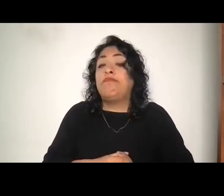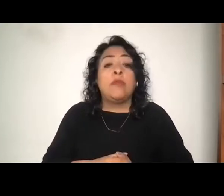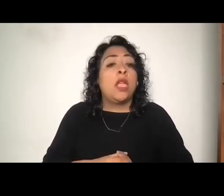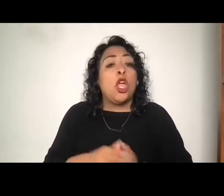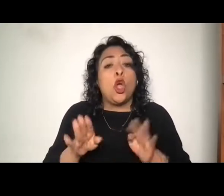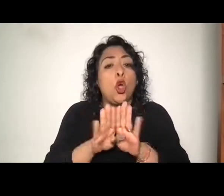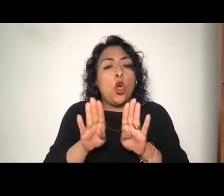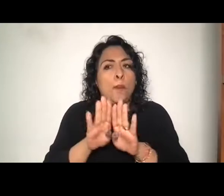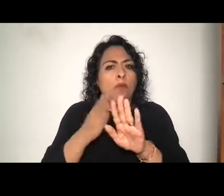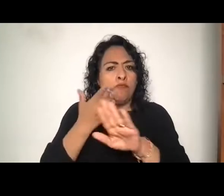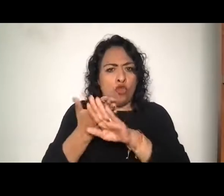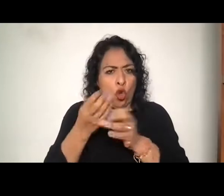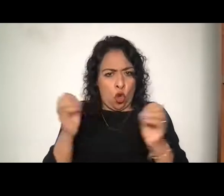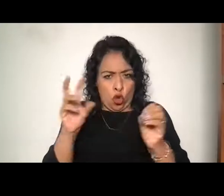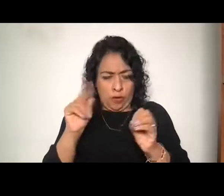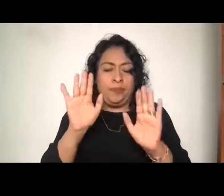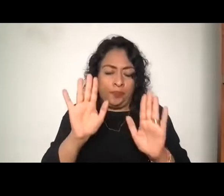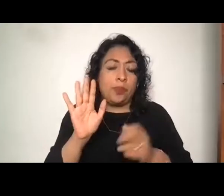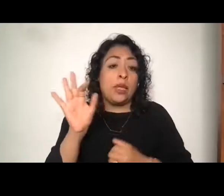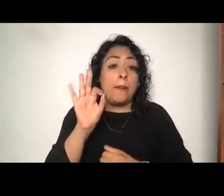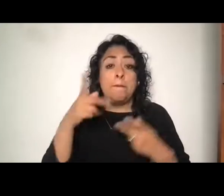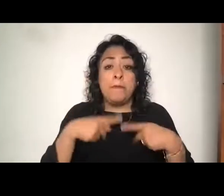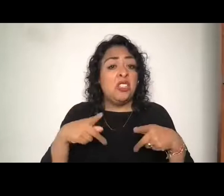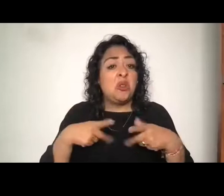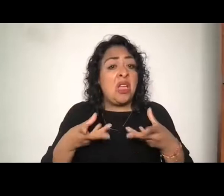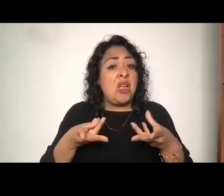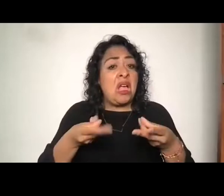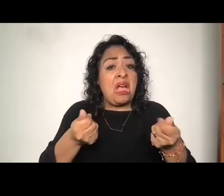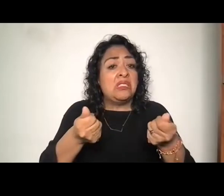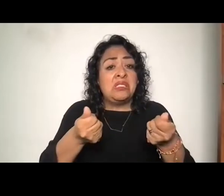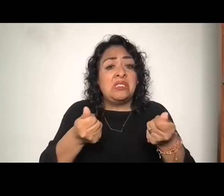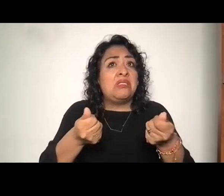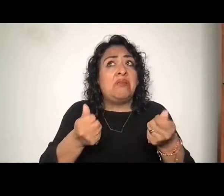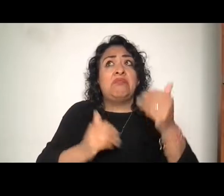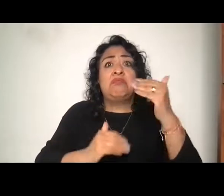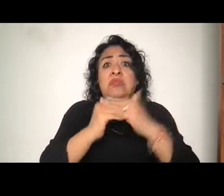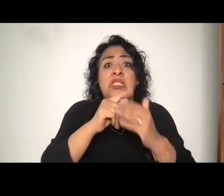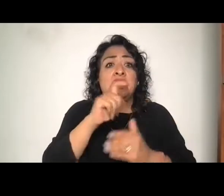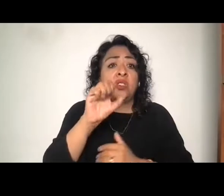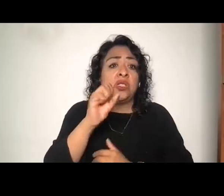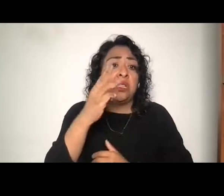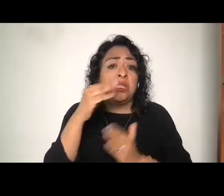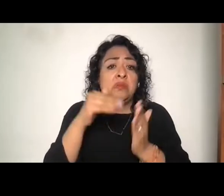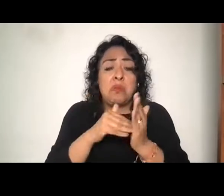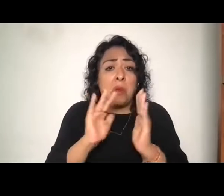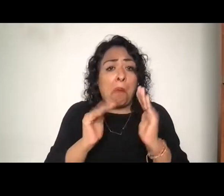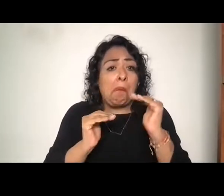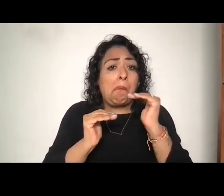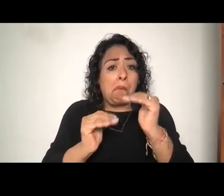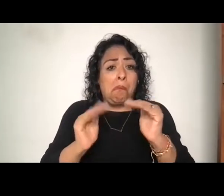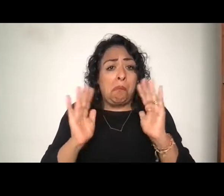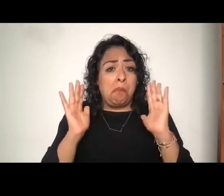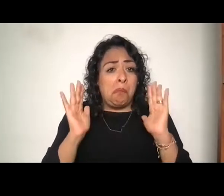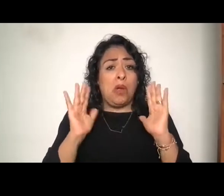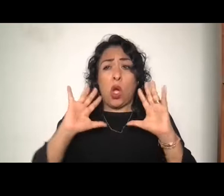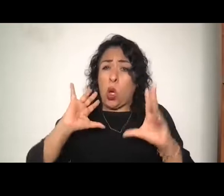una persona si una persona no gasta en el año más de 163,000 pesos en